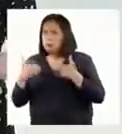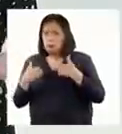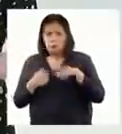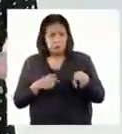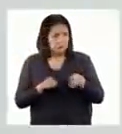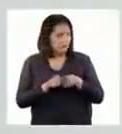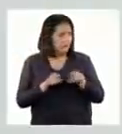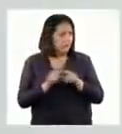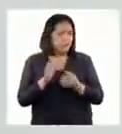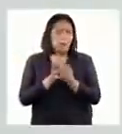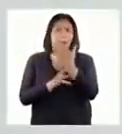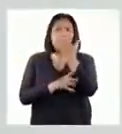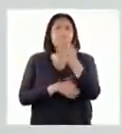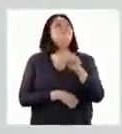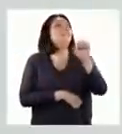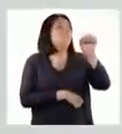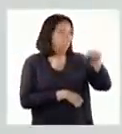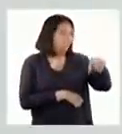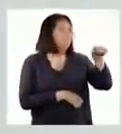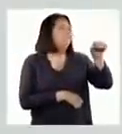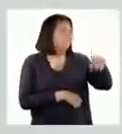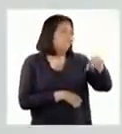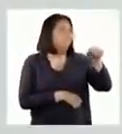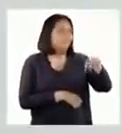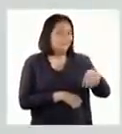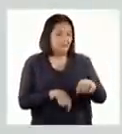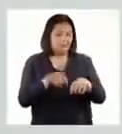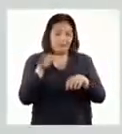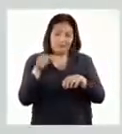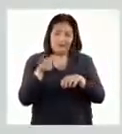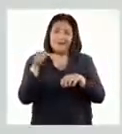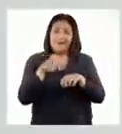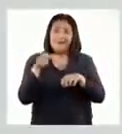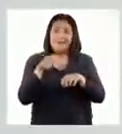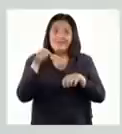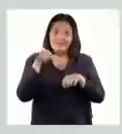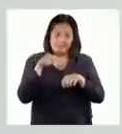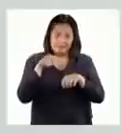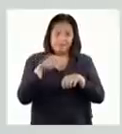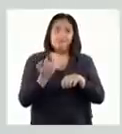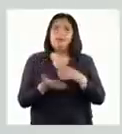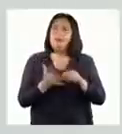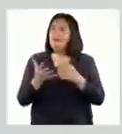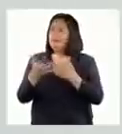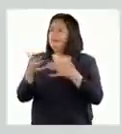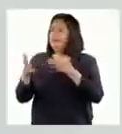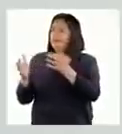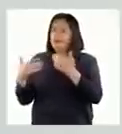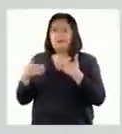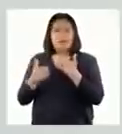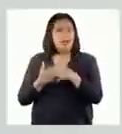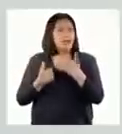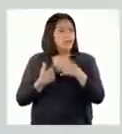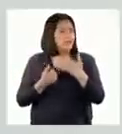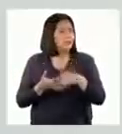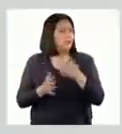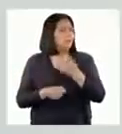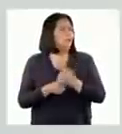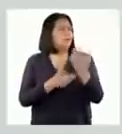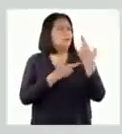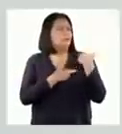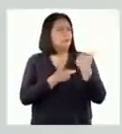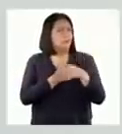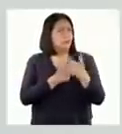para las plantas. Así es. Así como este pequeño escarabajo, todos los animales cumplen funciones